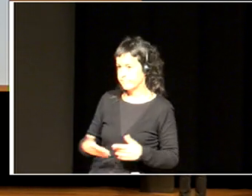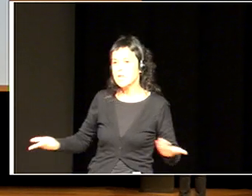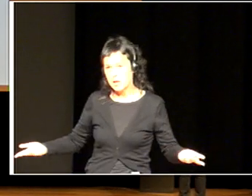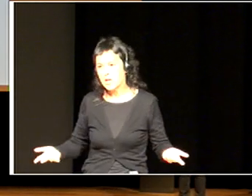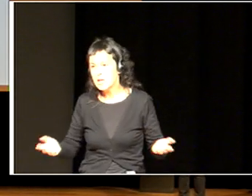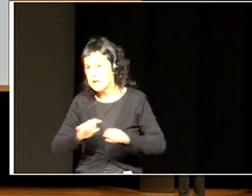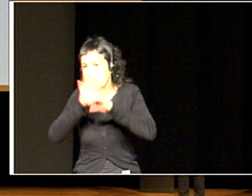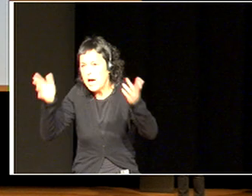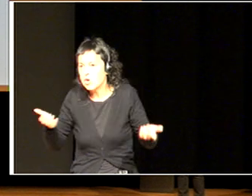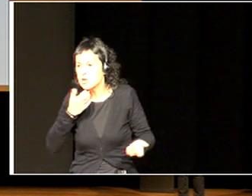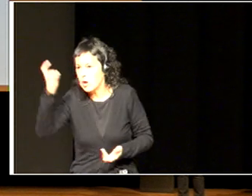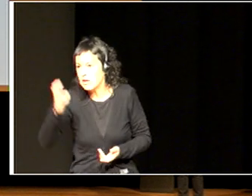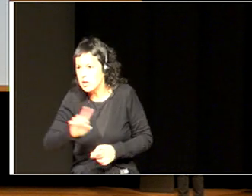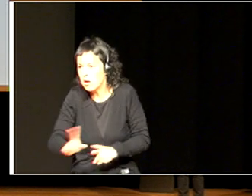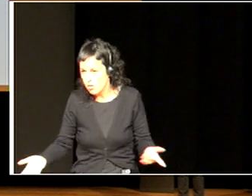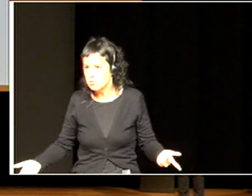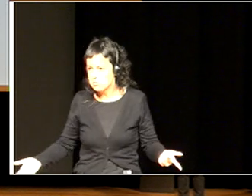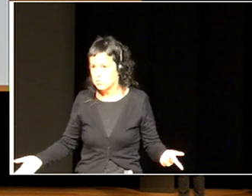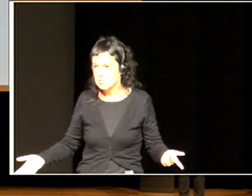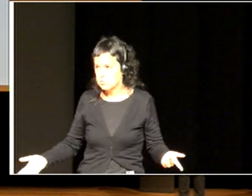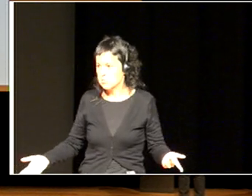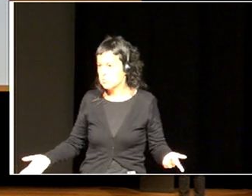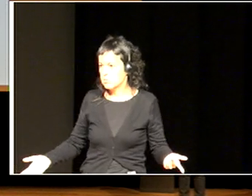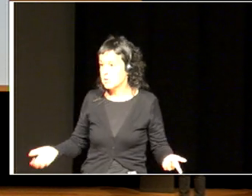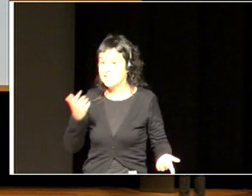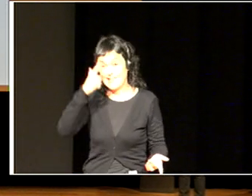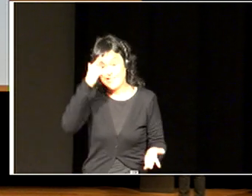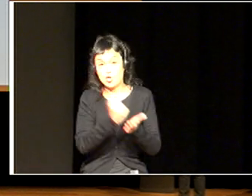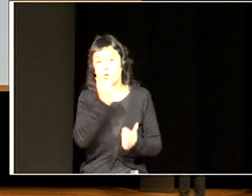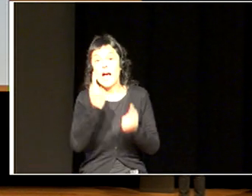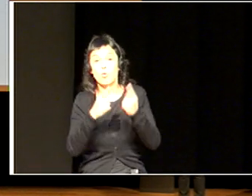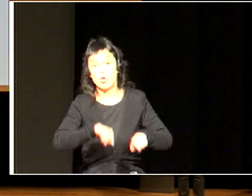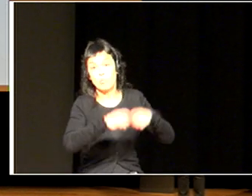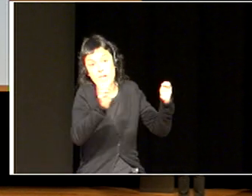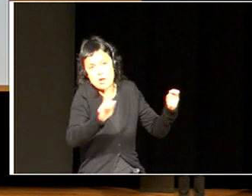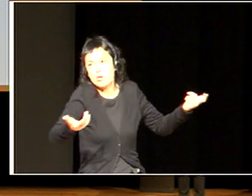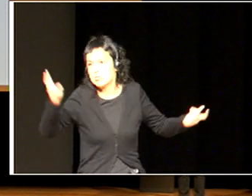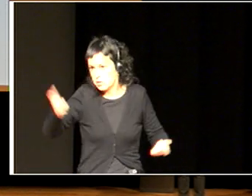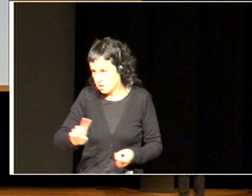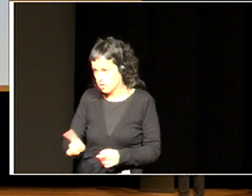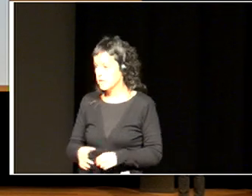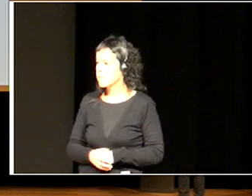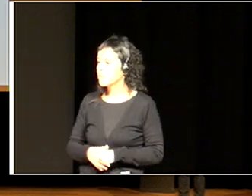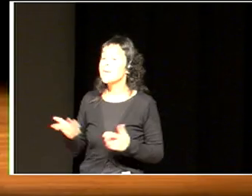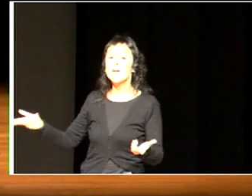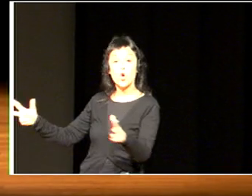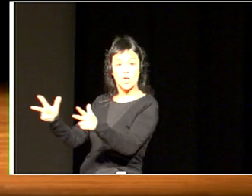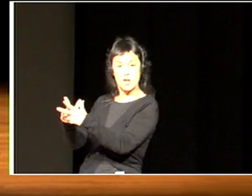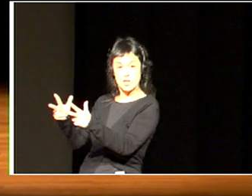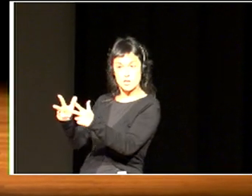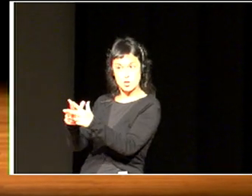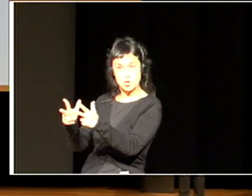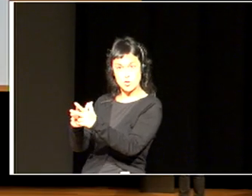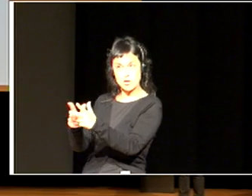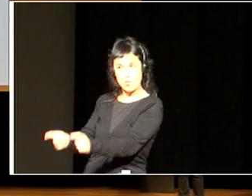aquí entiendes si no todos los tipos y ya que pero esto es lo que la sociedad nos